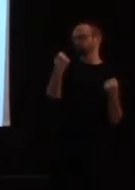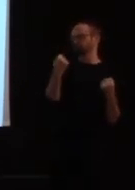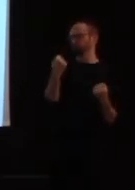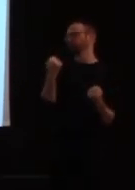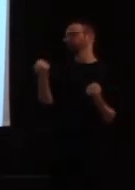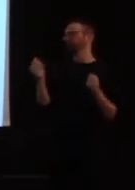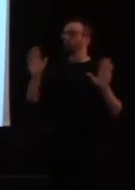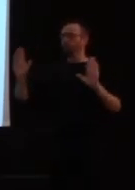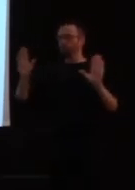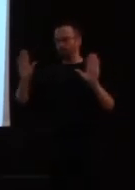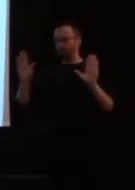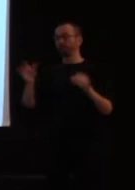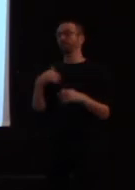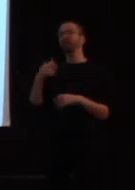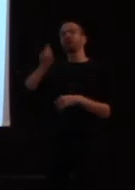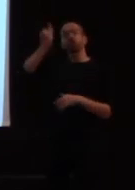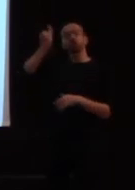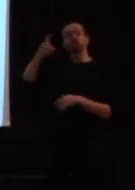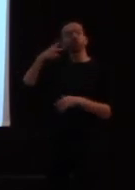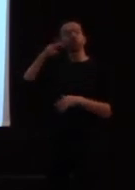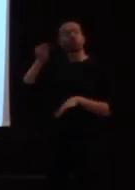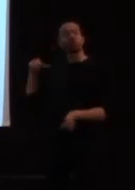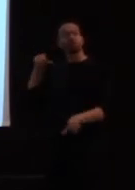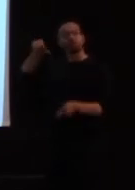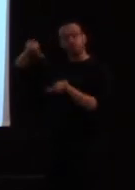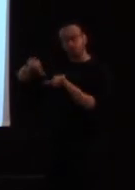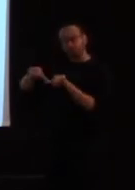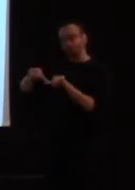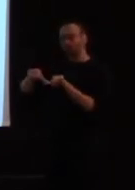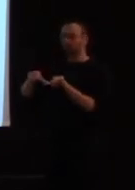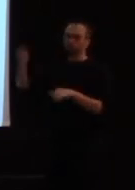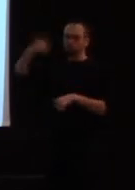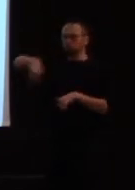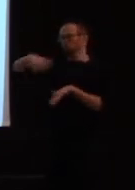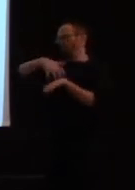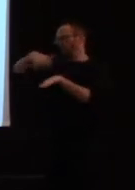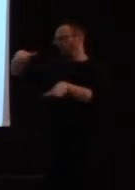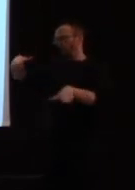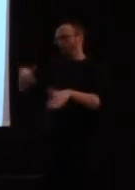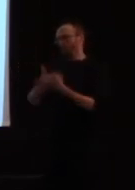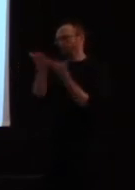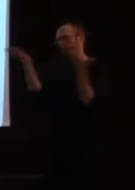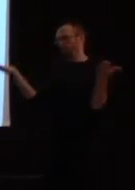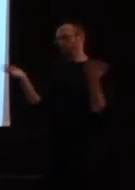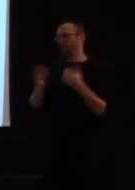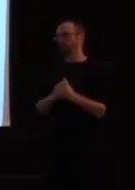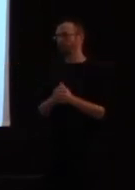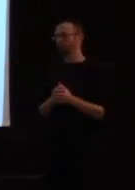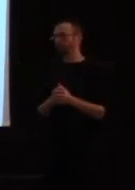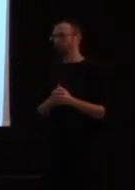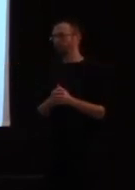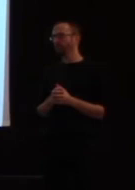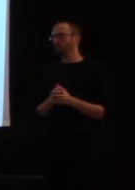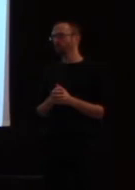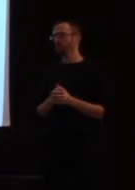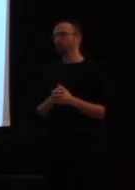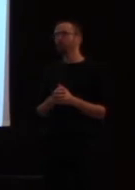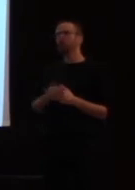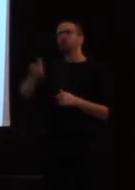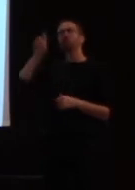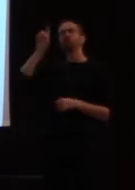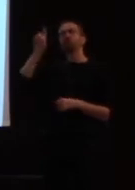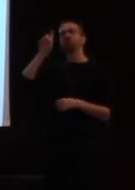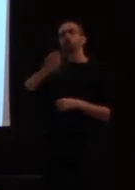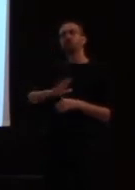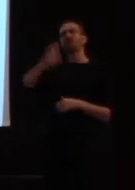Los profesores con experiencia, que somos la mayoría de aquí, ¿qué es una charla de los que hace